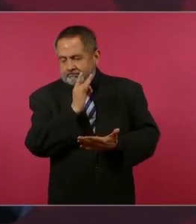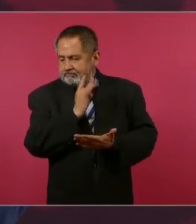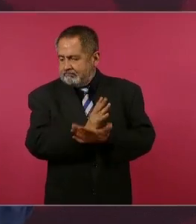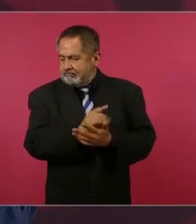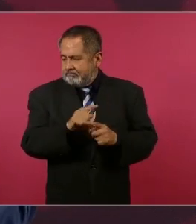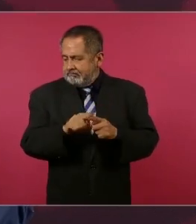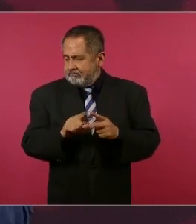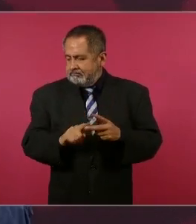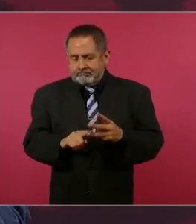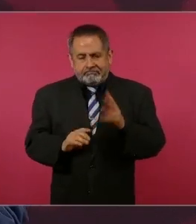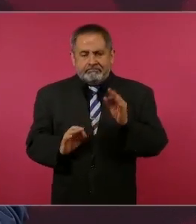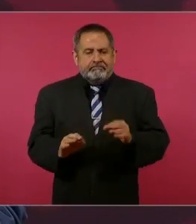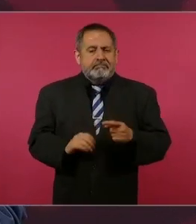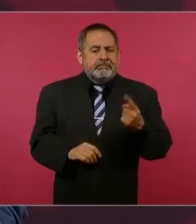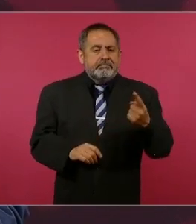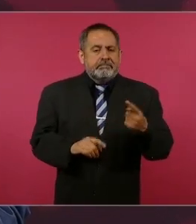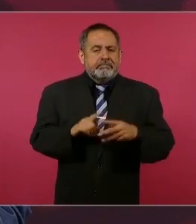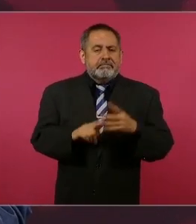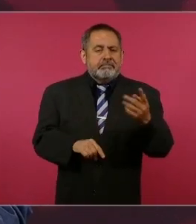Primero,